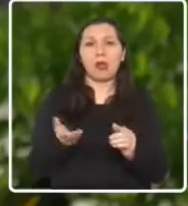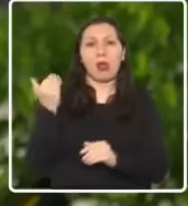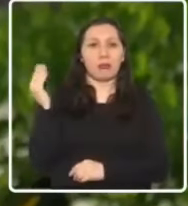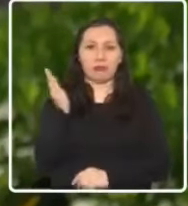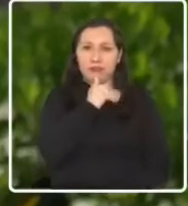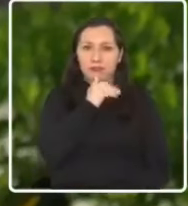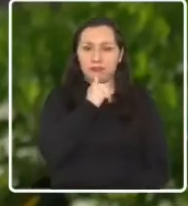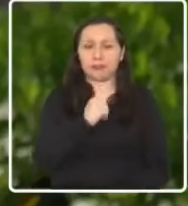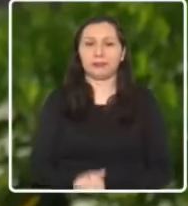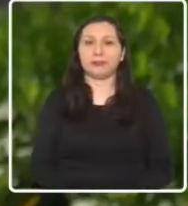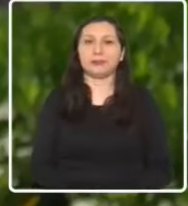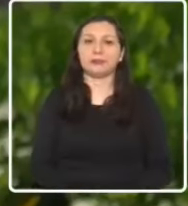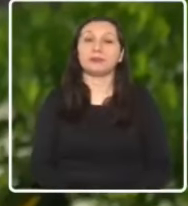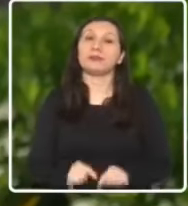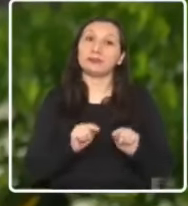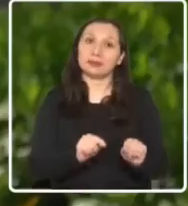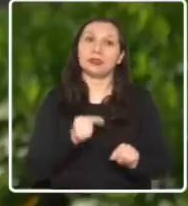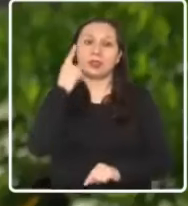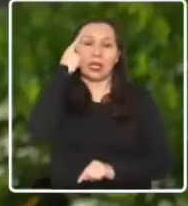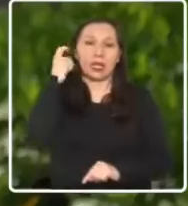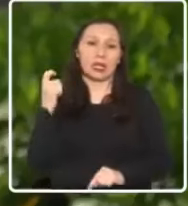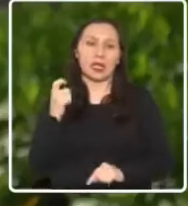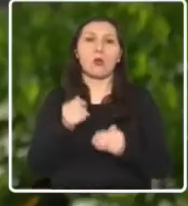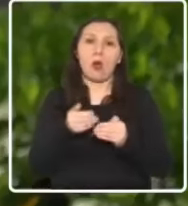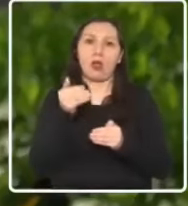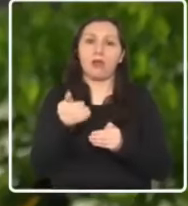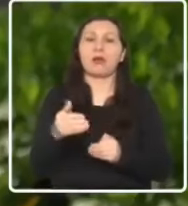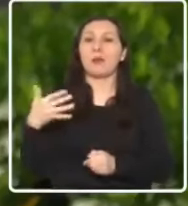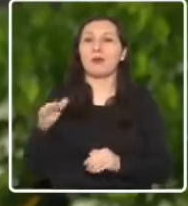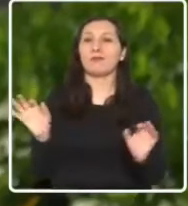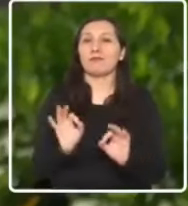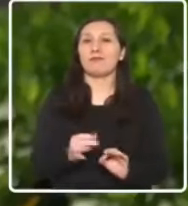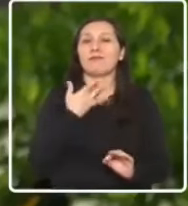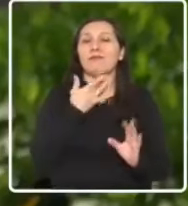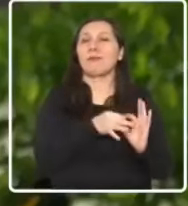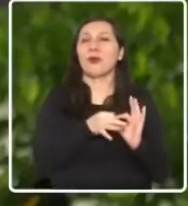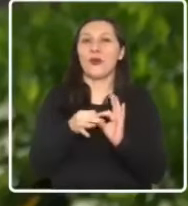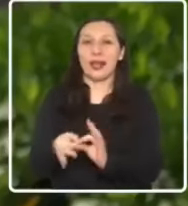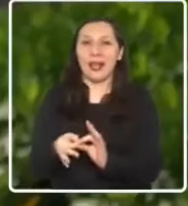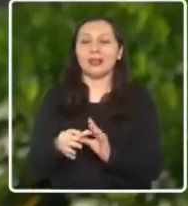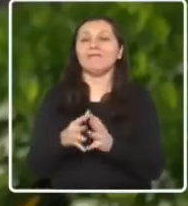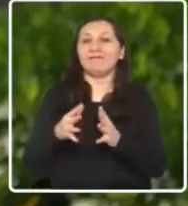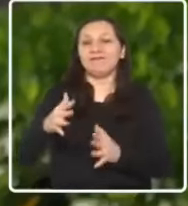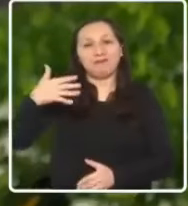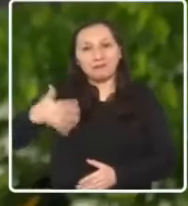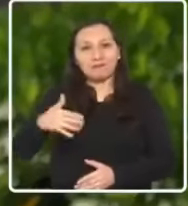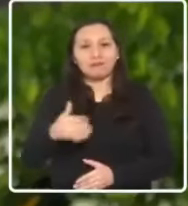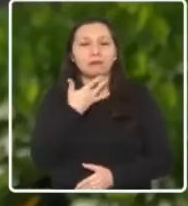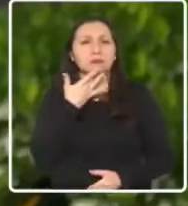tenido. Entonces, creo que ese es un paso importante y explica por qué es tan central y por